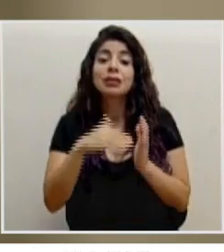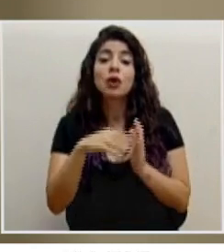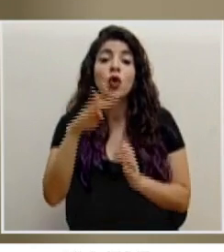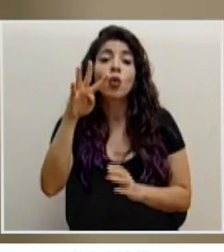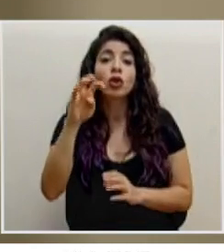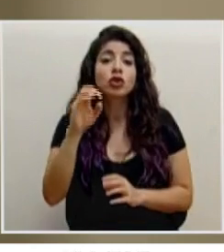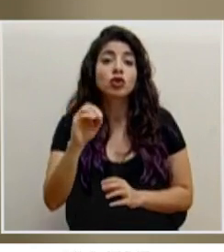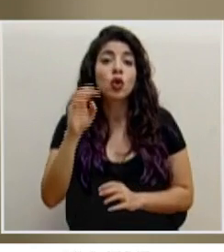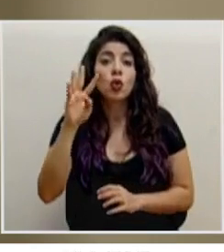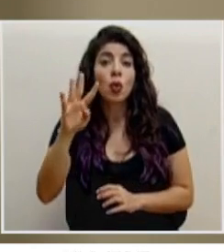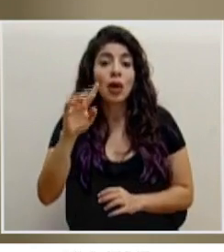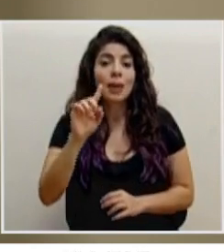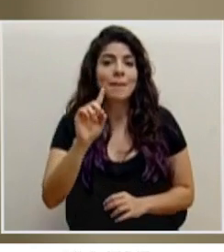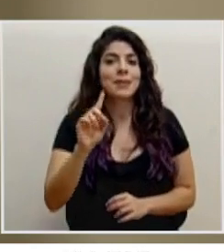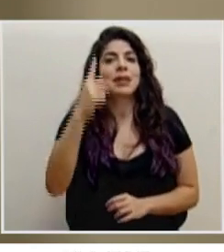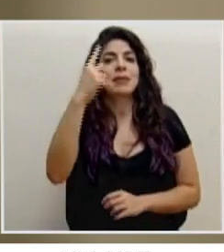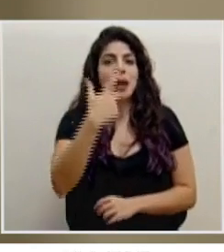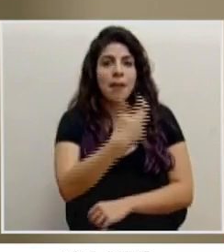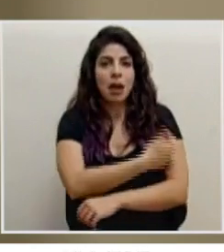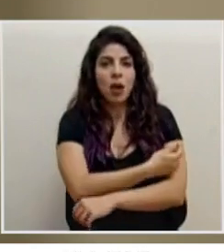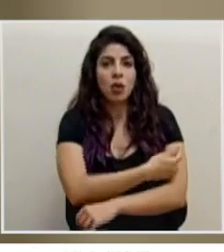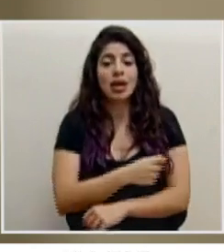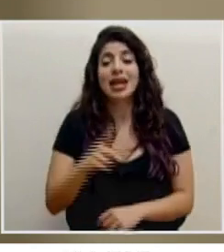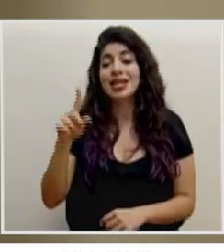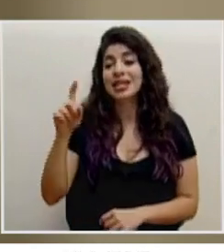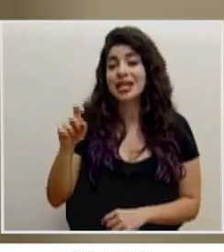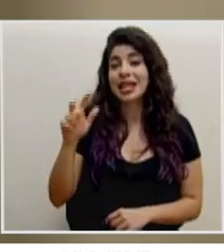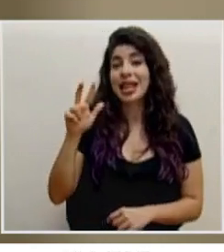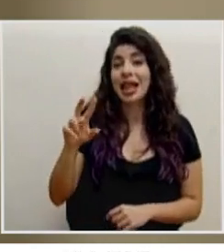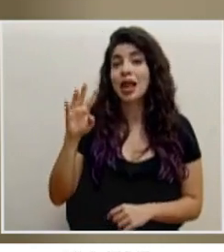213.404 corresponden a primera dosis y ya hay